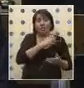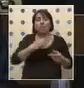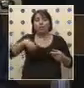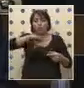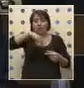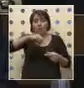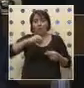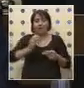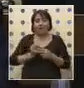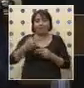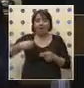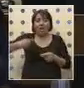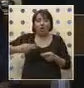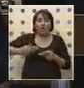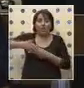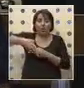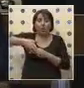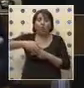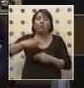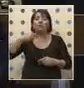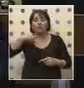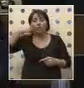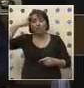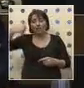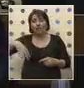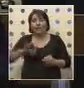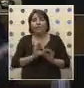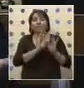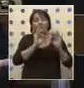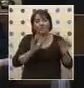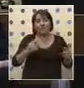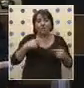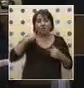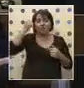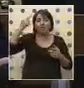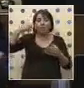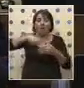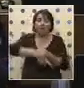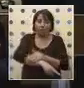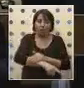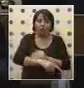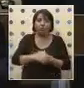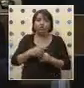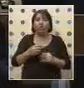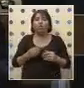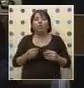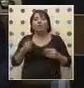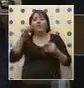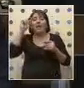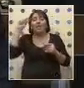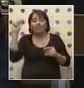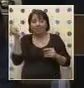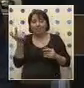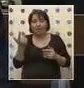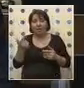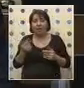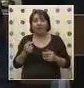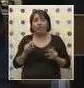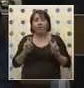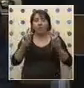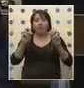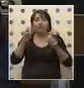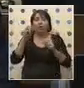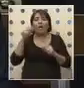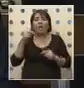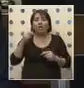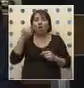precisamente el valor del combustible. Yo sé que es una situación excepcional, entiendo el fondo del sentido, del contenido, de la idea, verdad, con respecto a